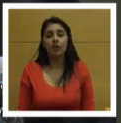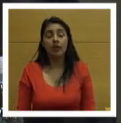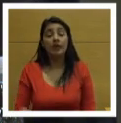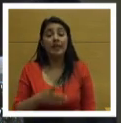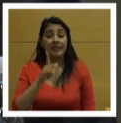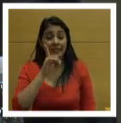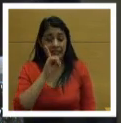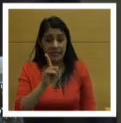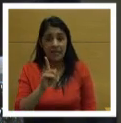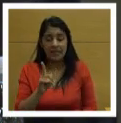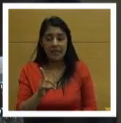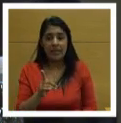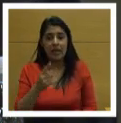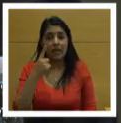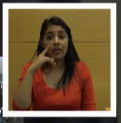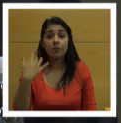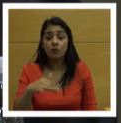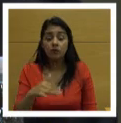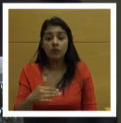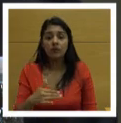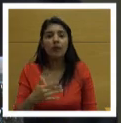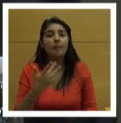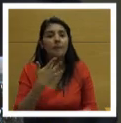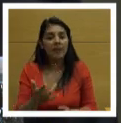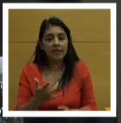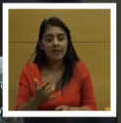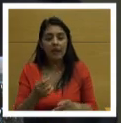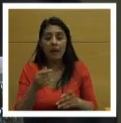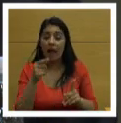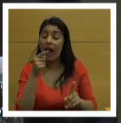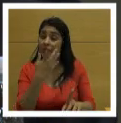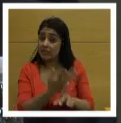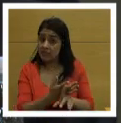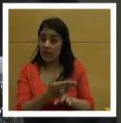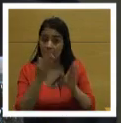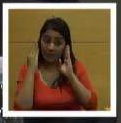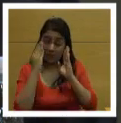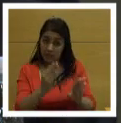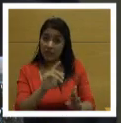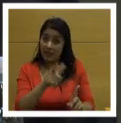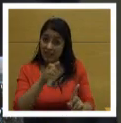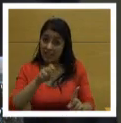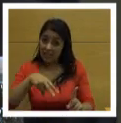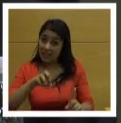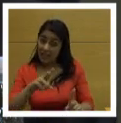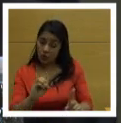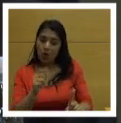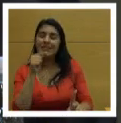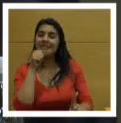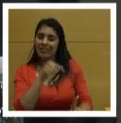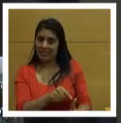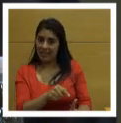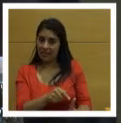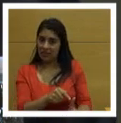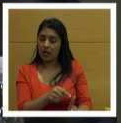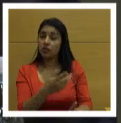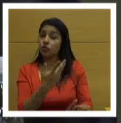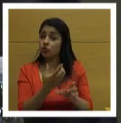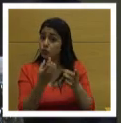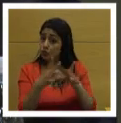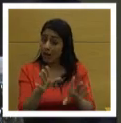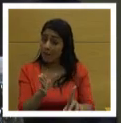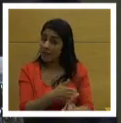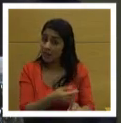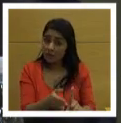debe relevar a fin de juzgar con perspectiva de género ciertas situaciones que o son el germen de episodios de violencia